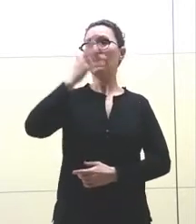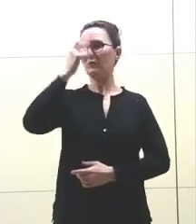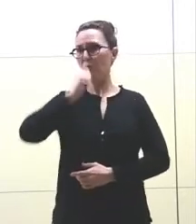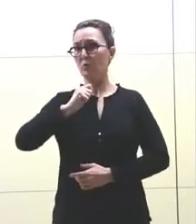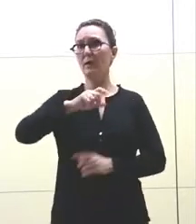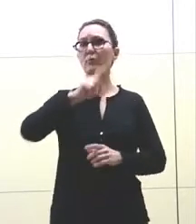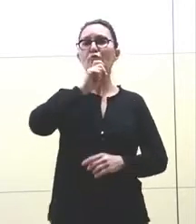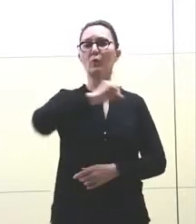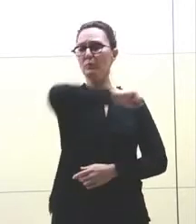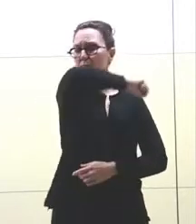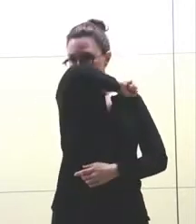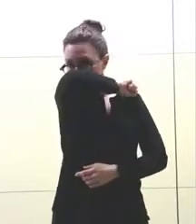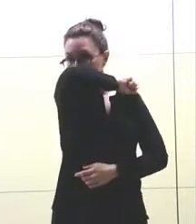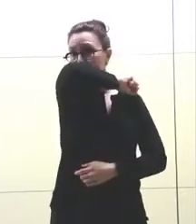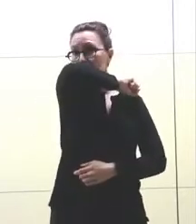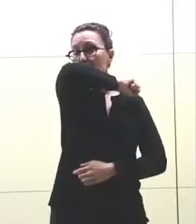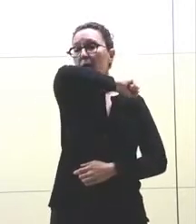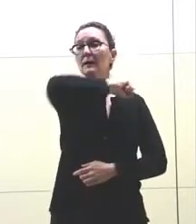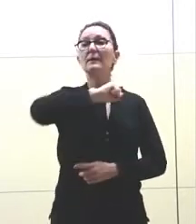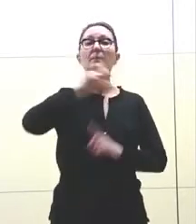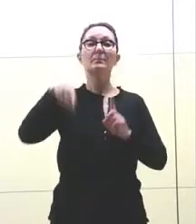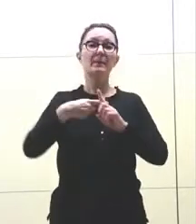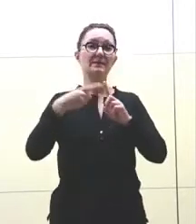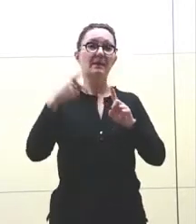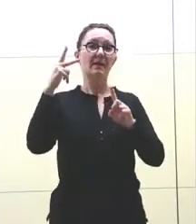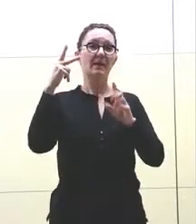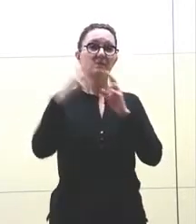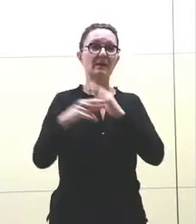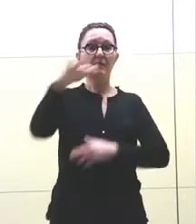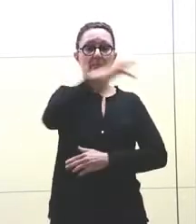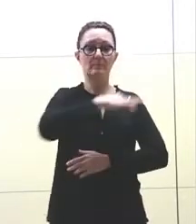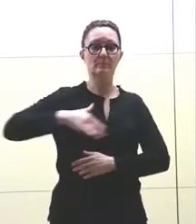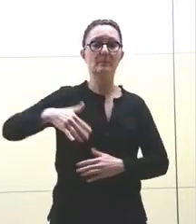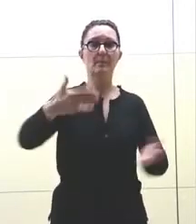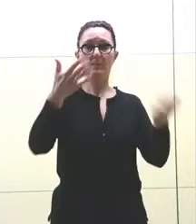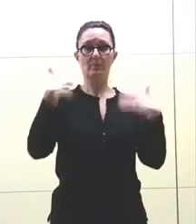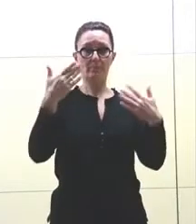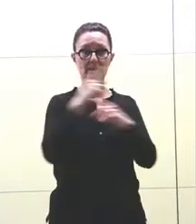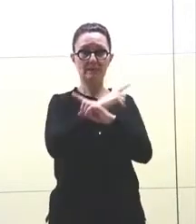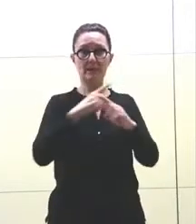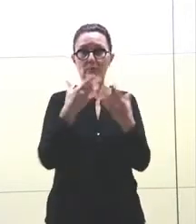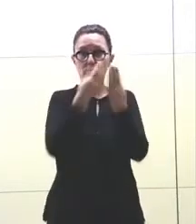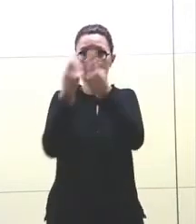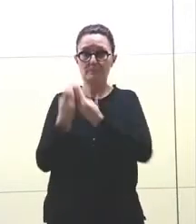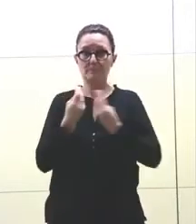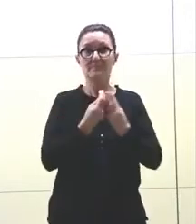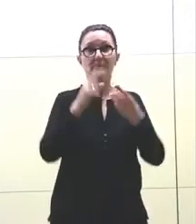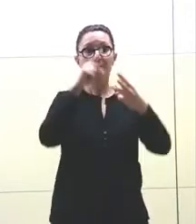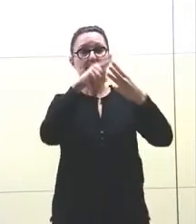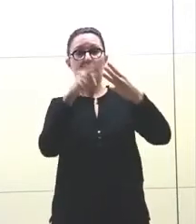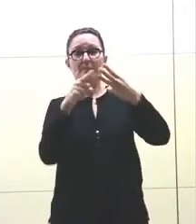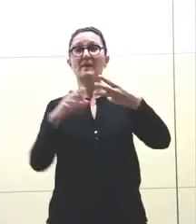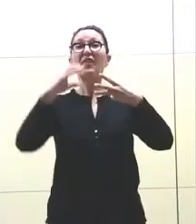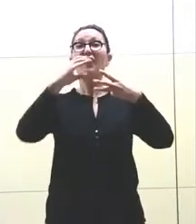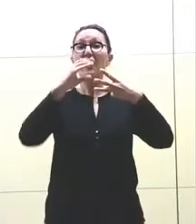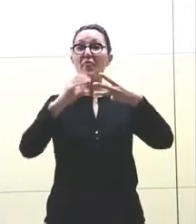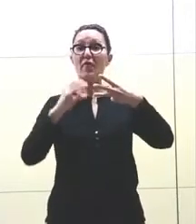codo, y evitar espacios concurridos y mal ventilados, las 3 Cs que se señalan